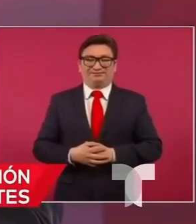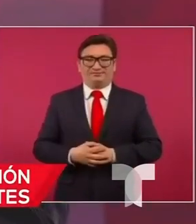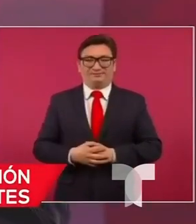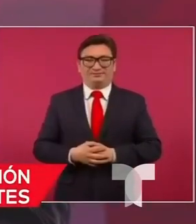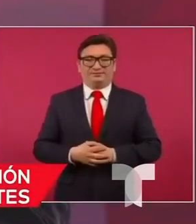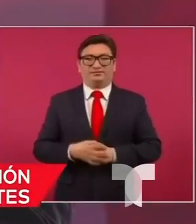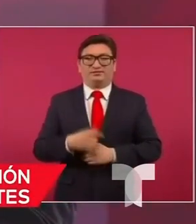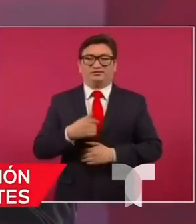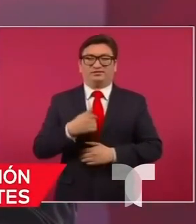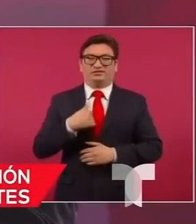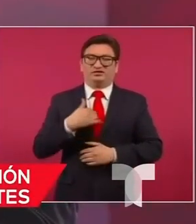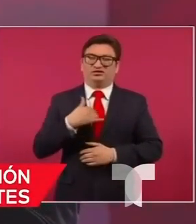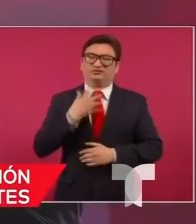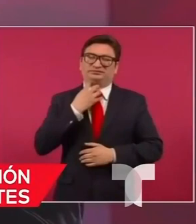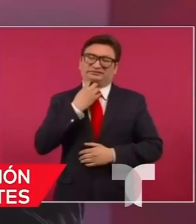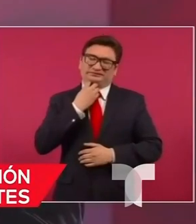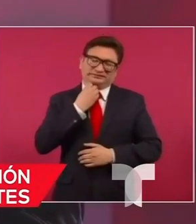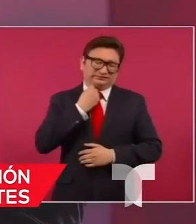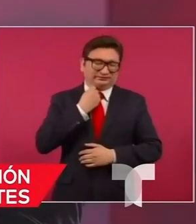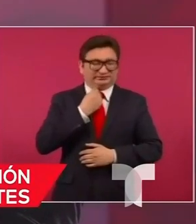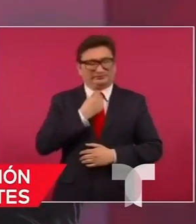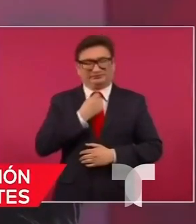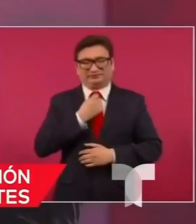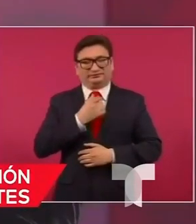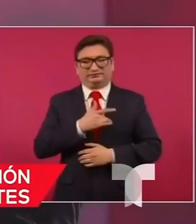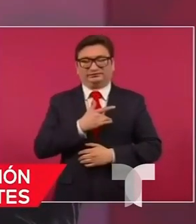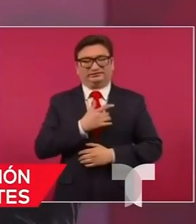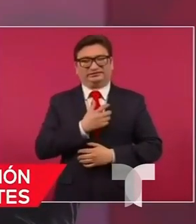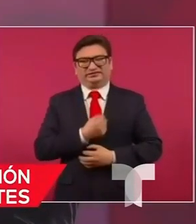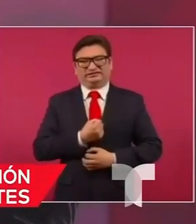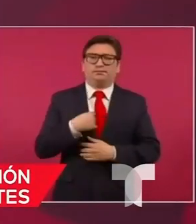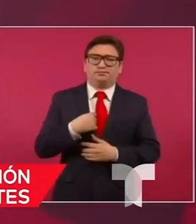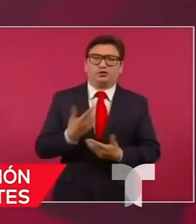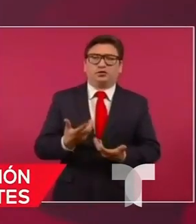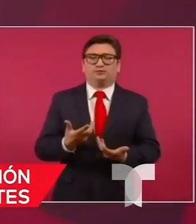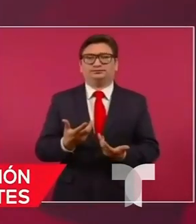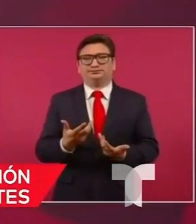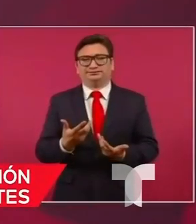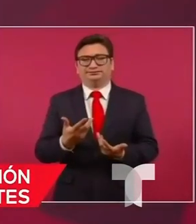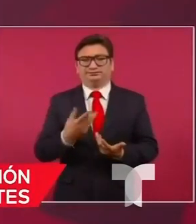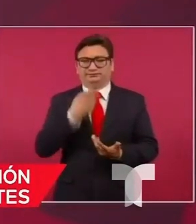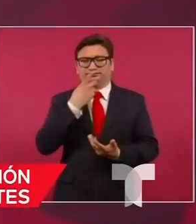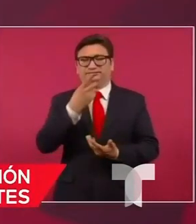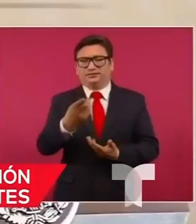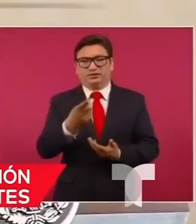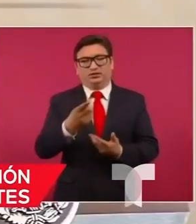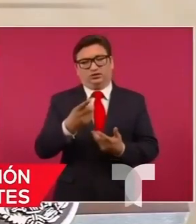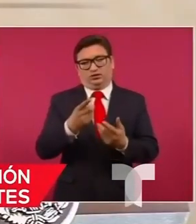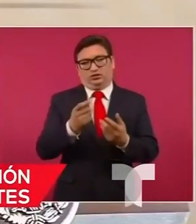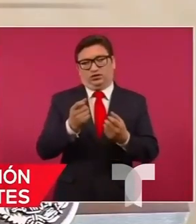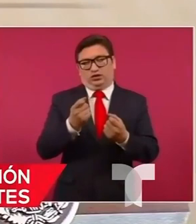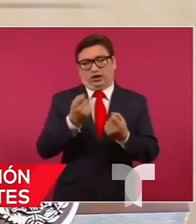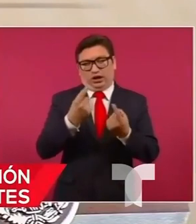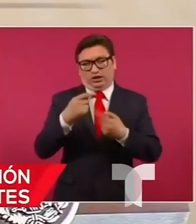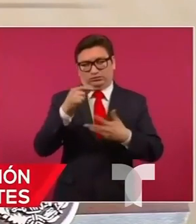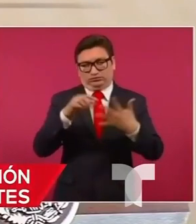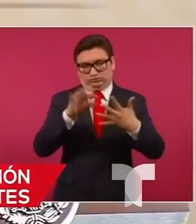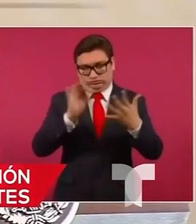Me partió el alma. Hoy el presidente volvió a hablar del tema. Les digo algunas cosas. Primero,